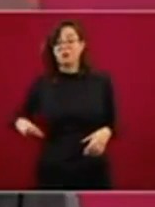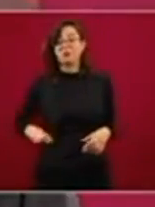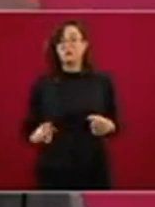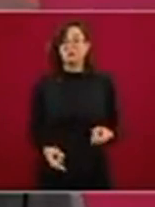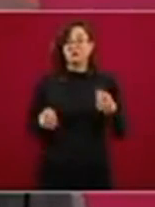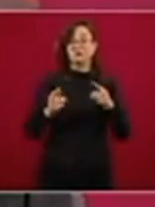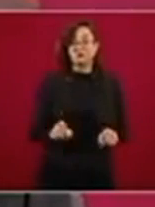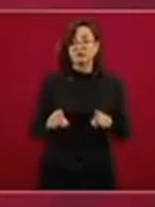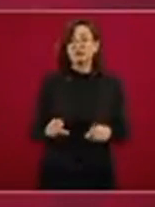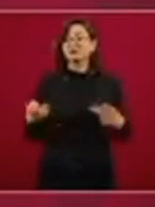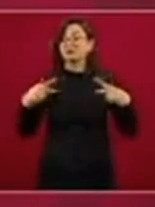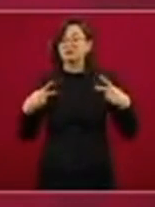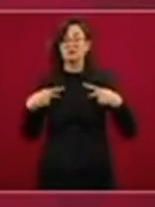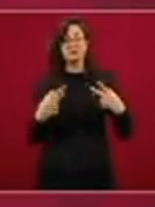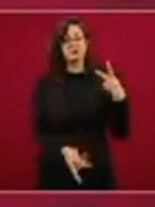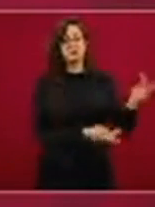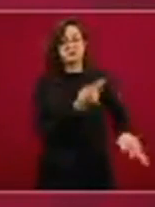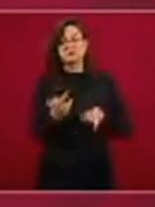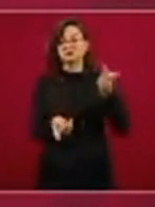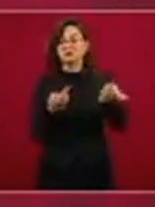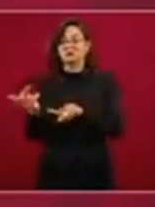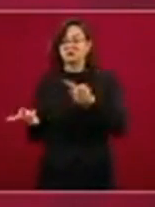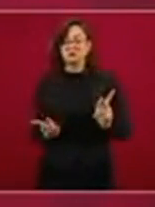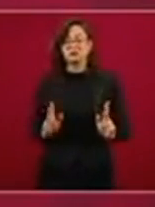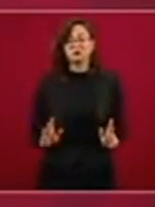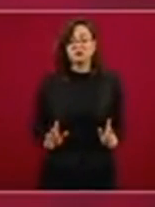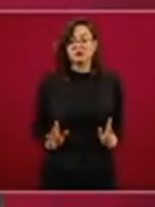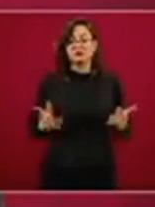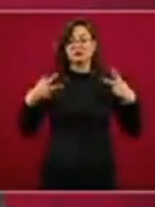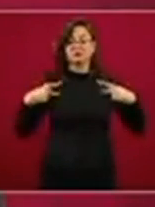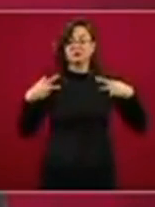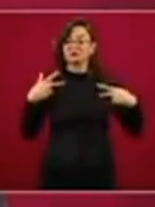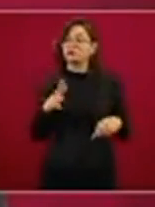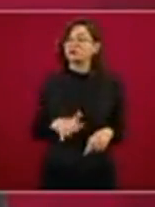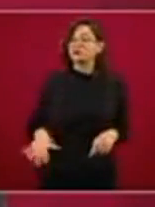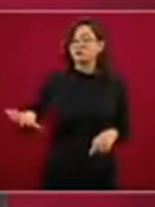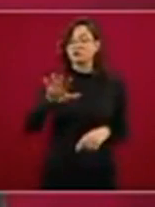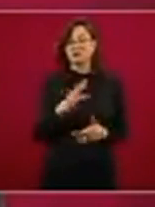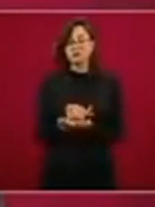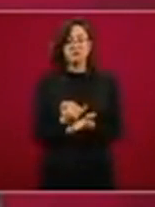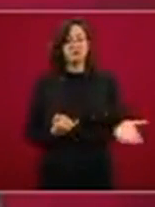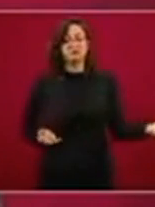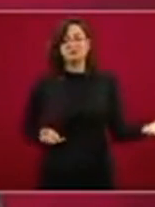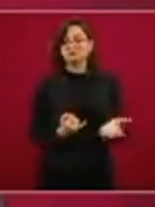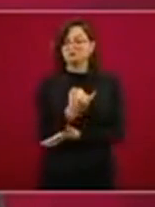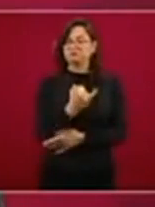una consulta ciudadana, para que la gente sea la que decida.